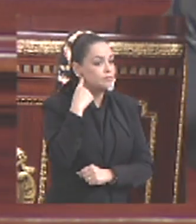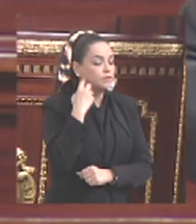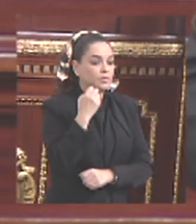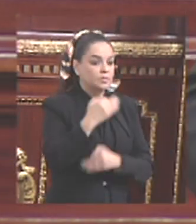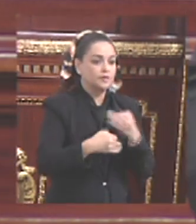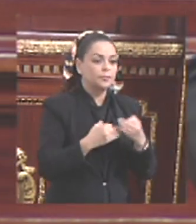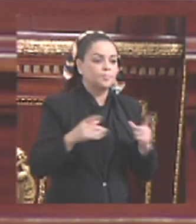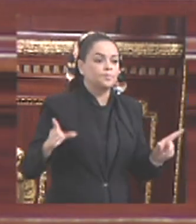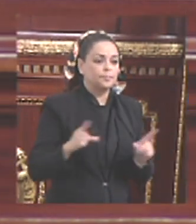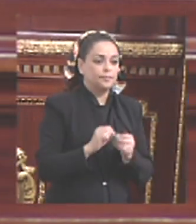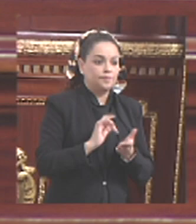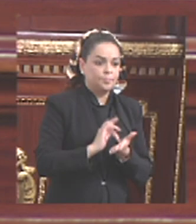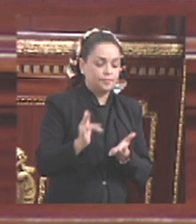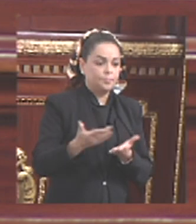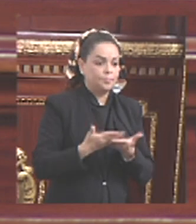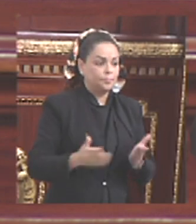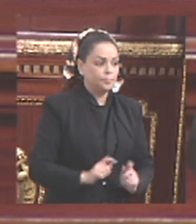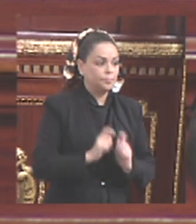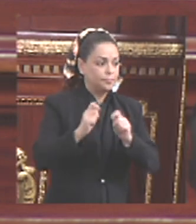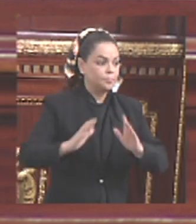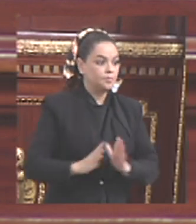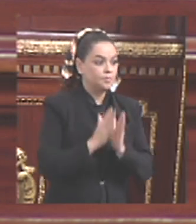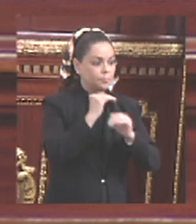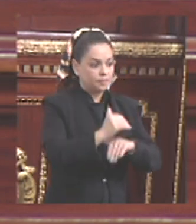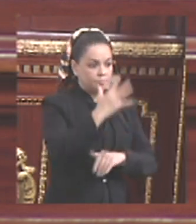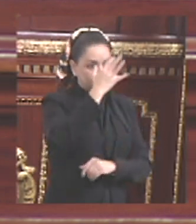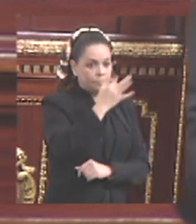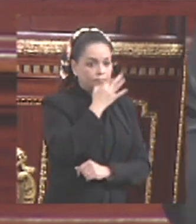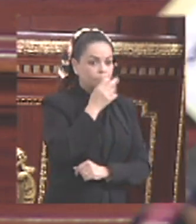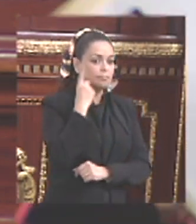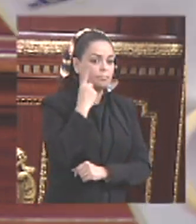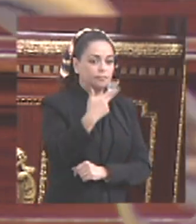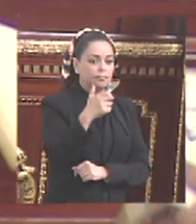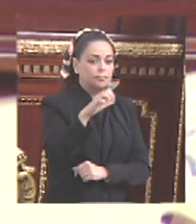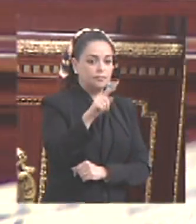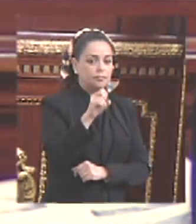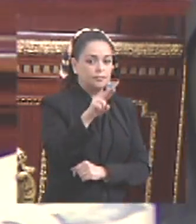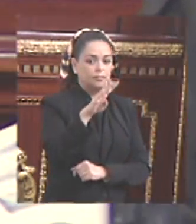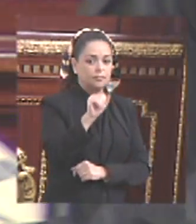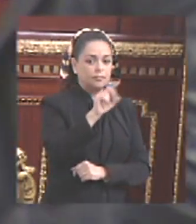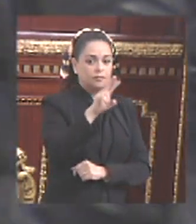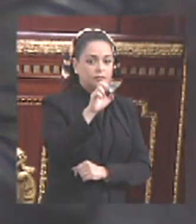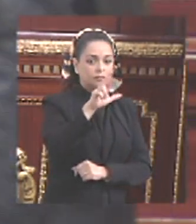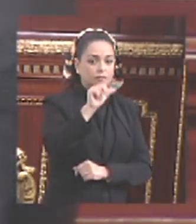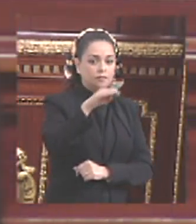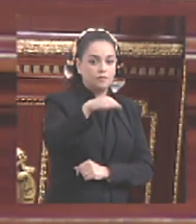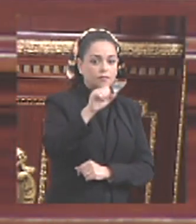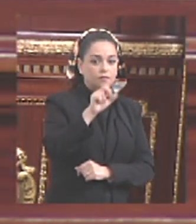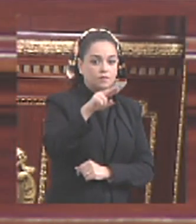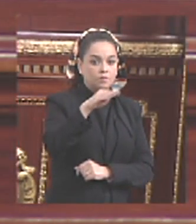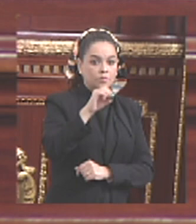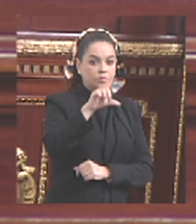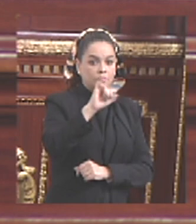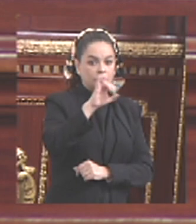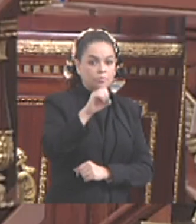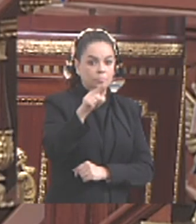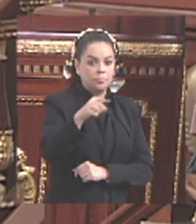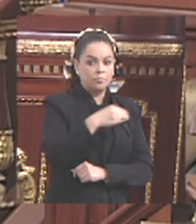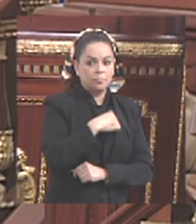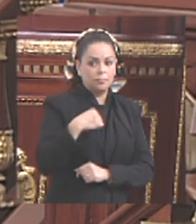Gracias, diputada. Se concede el uso de la palabra hasta por 5 minutos al diputado Héctor Barrera Marmolejo, integrante del Grupo Parlamentario del Partido Acción Nacional.